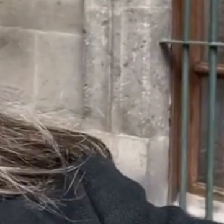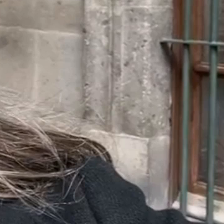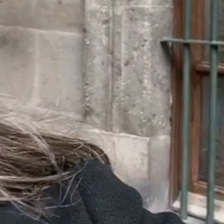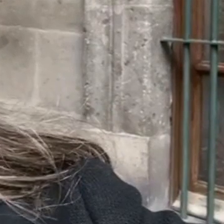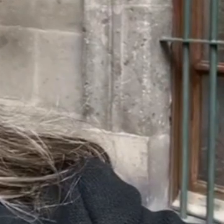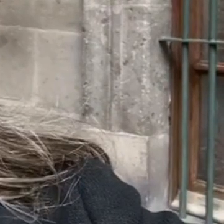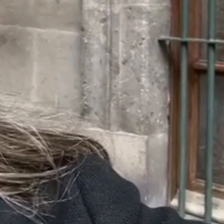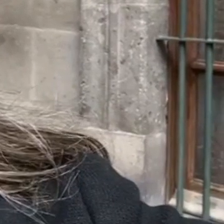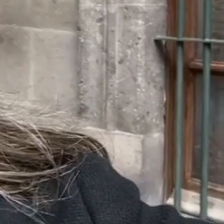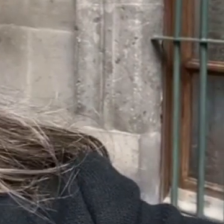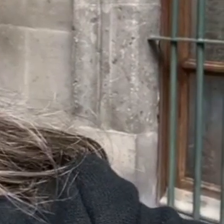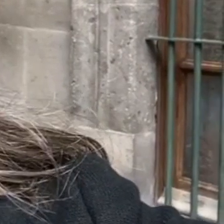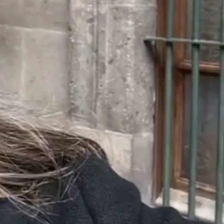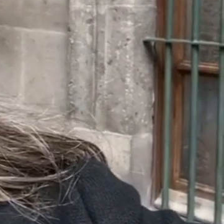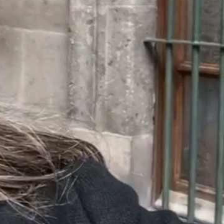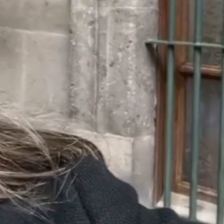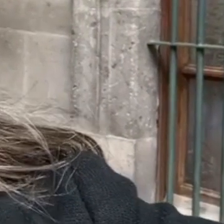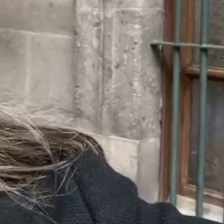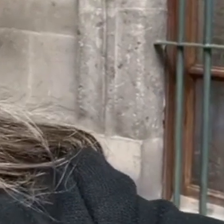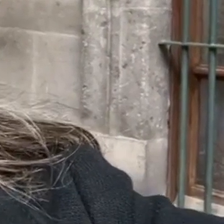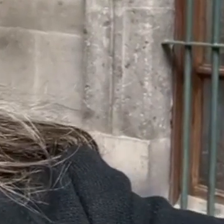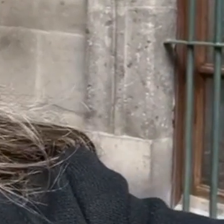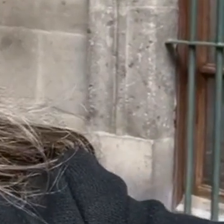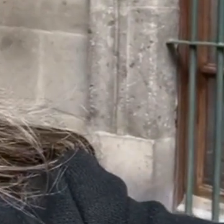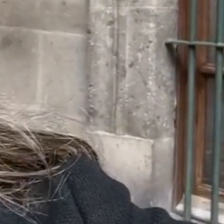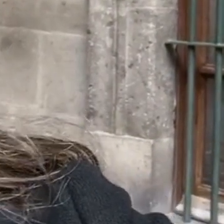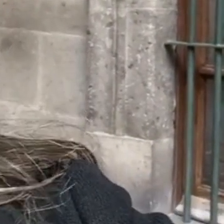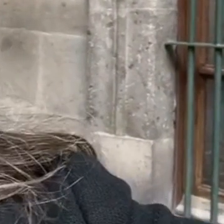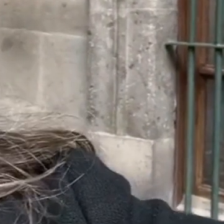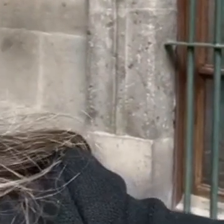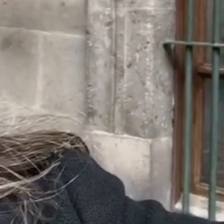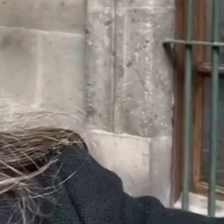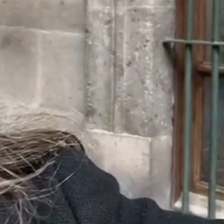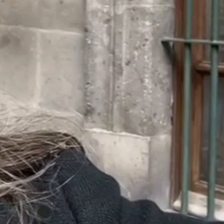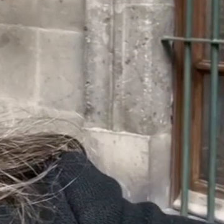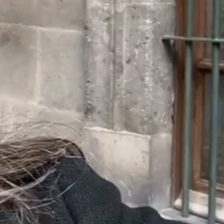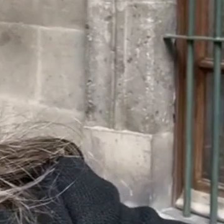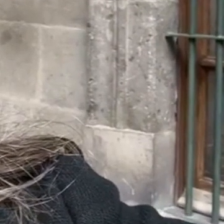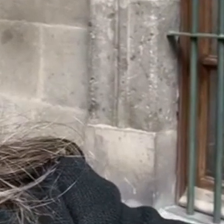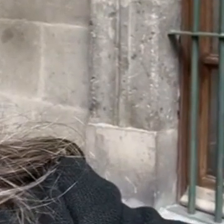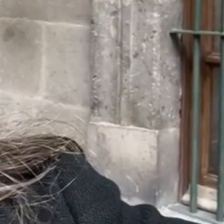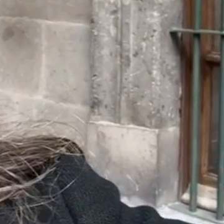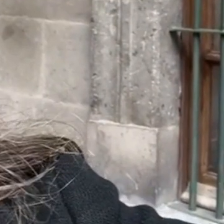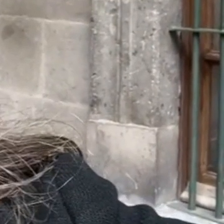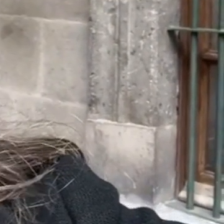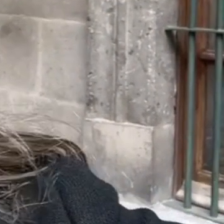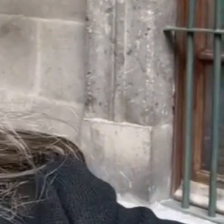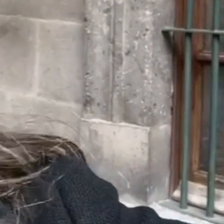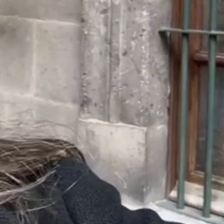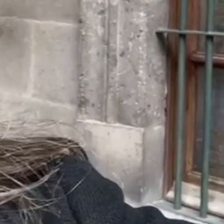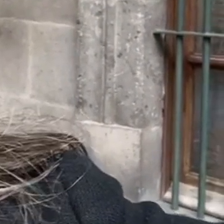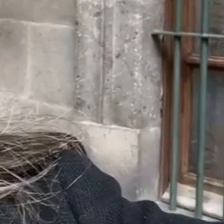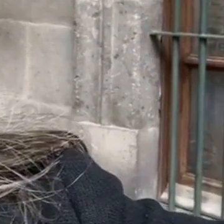mayores se comenzará a pagar este próximo 4 de noviembre y también se dijo, bueno, que se hará universal la pensión para personas